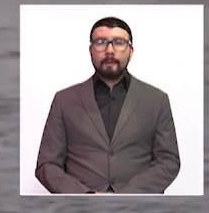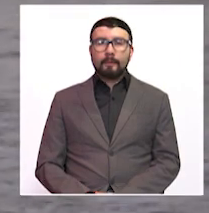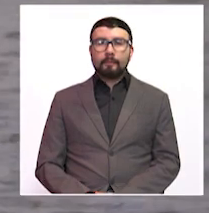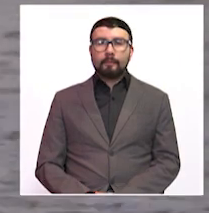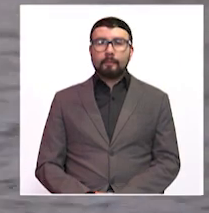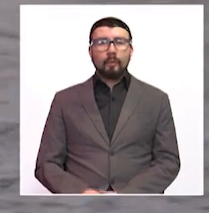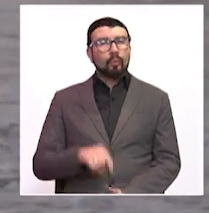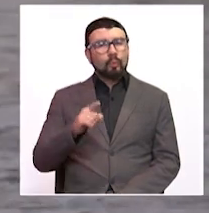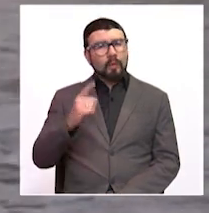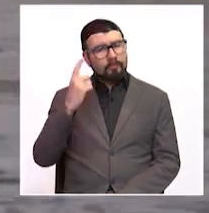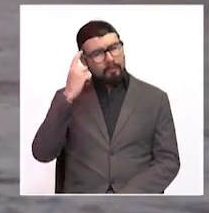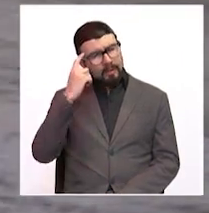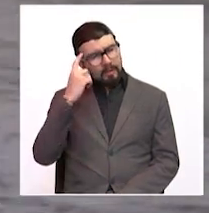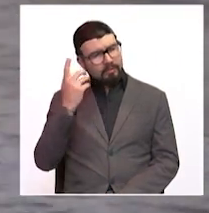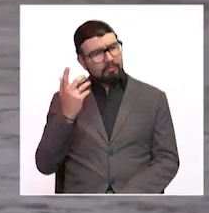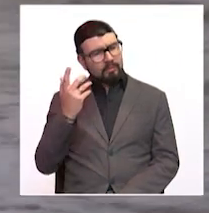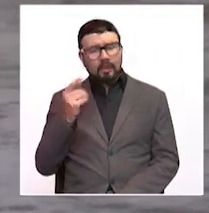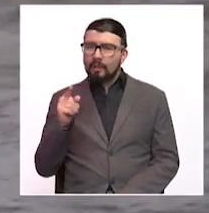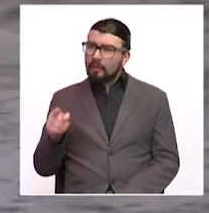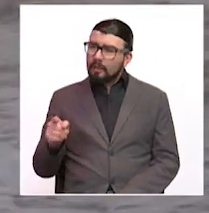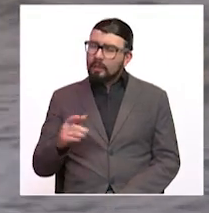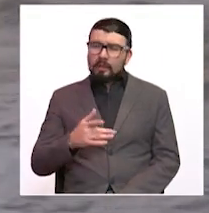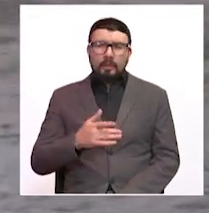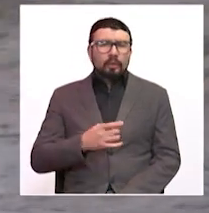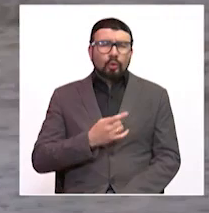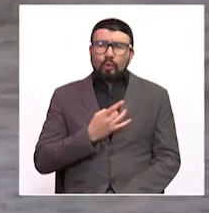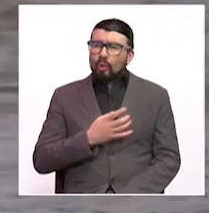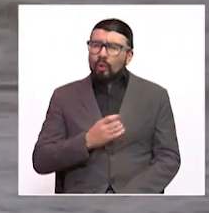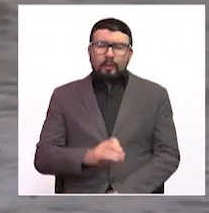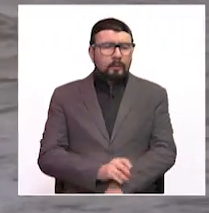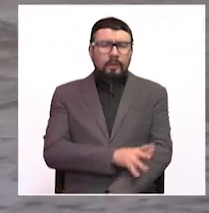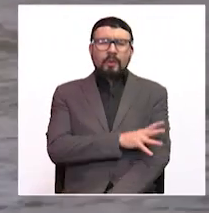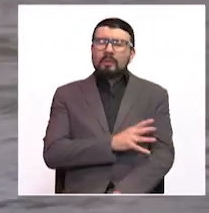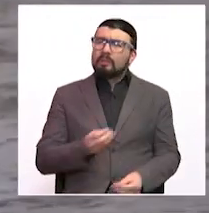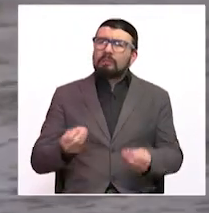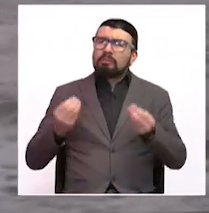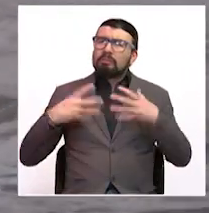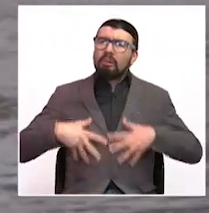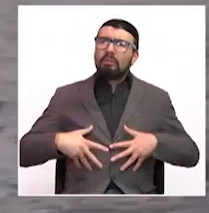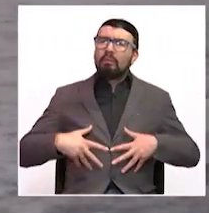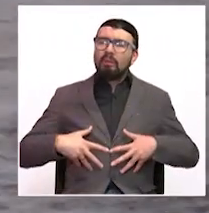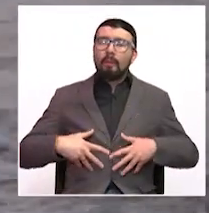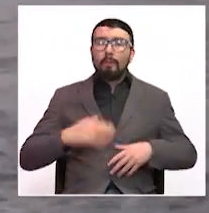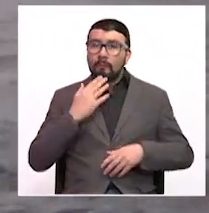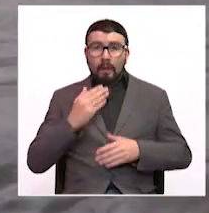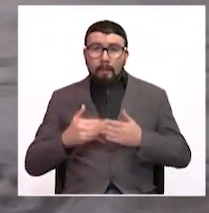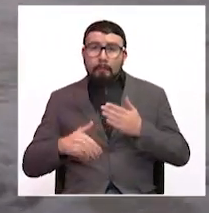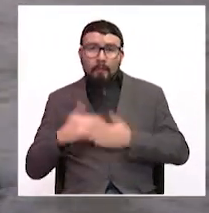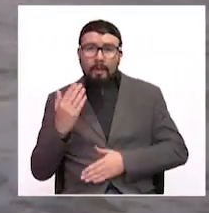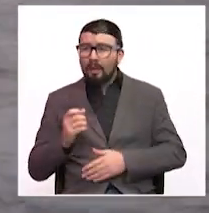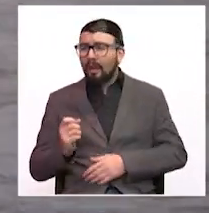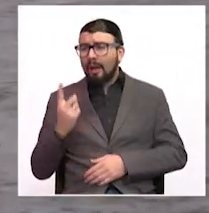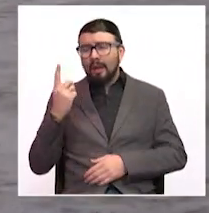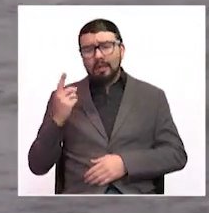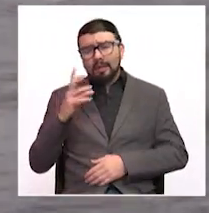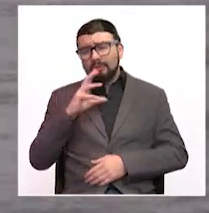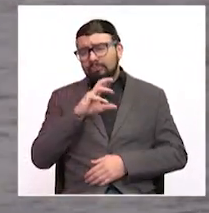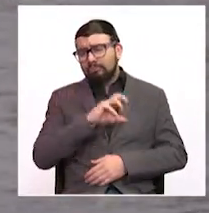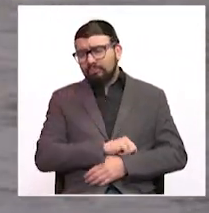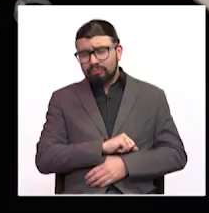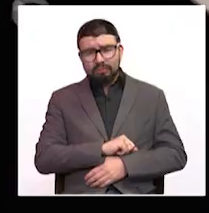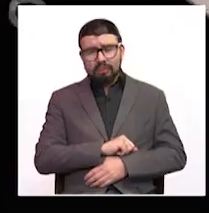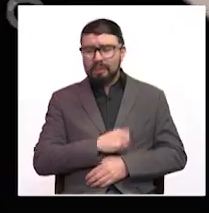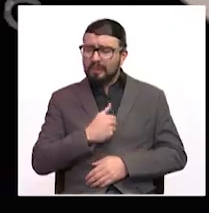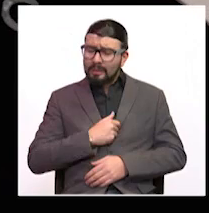has parado a pensar que te aporta el dolor emocional es cierto que al principio la etapa de duelo tras una perdida no nos reconforta